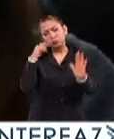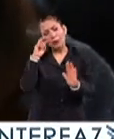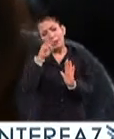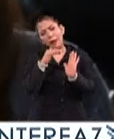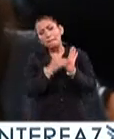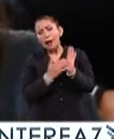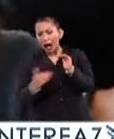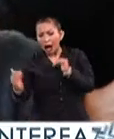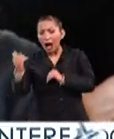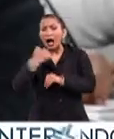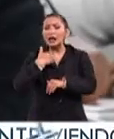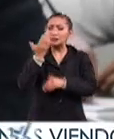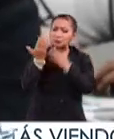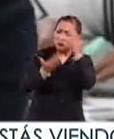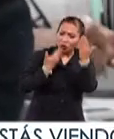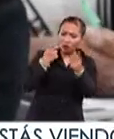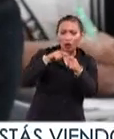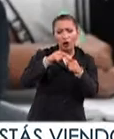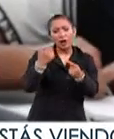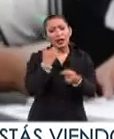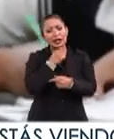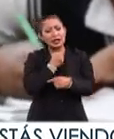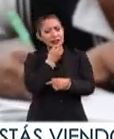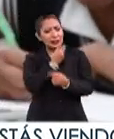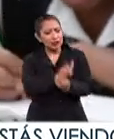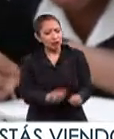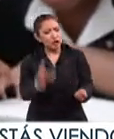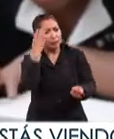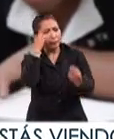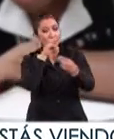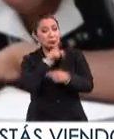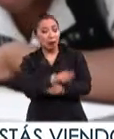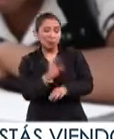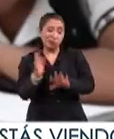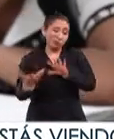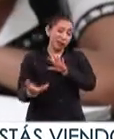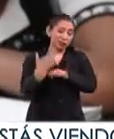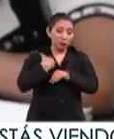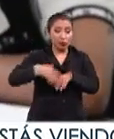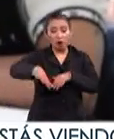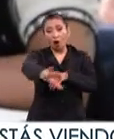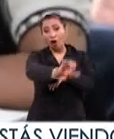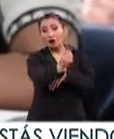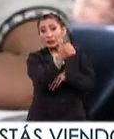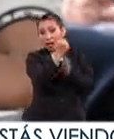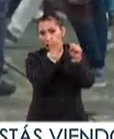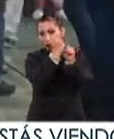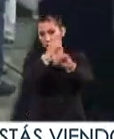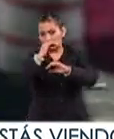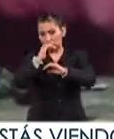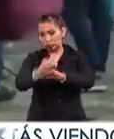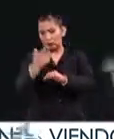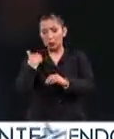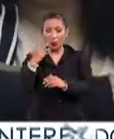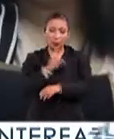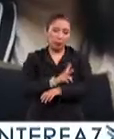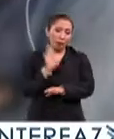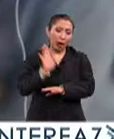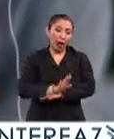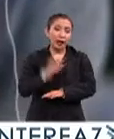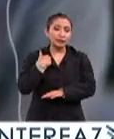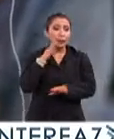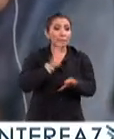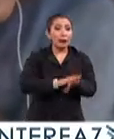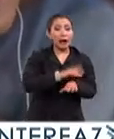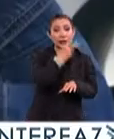en mayores tasas de alfabetización y de escolaridad del país. El promedio entre la población es de 11 años, equivalente a que se